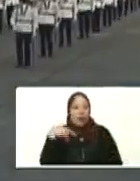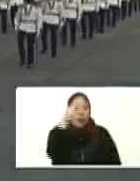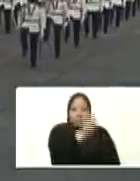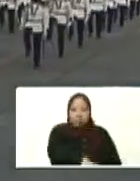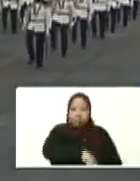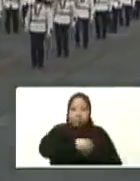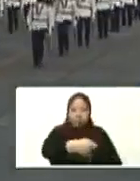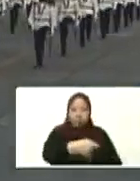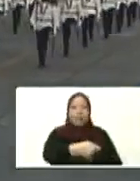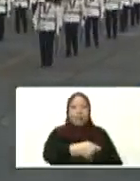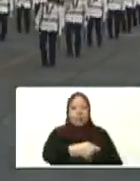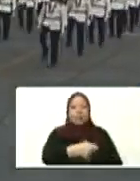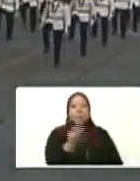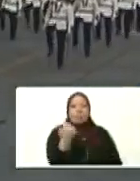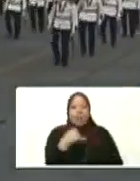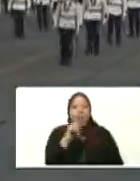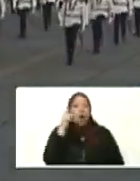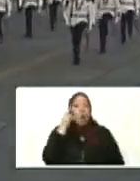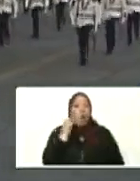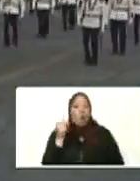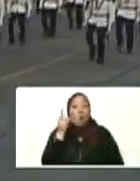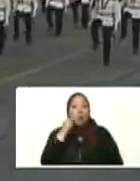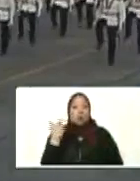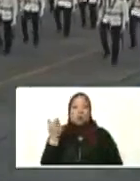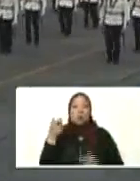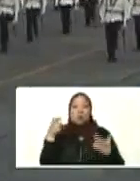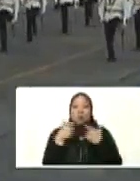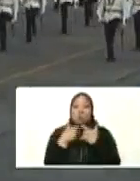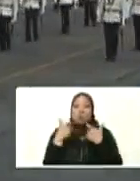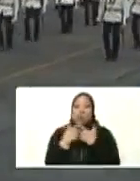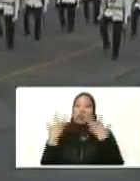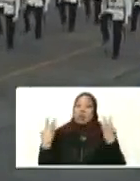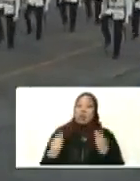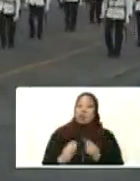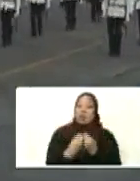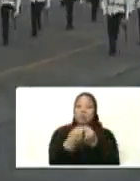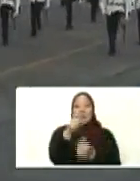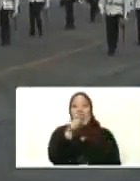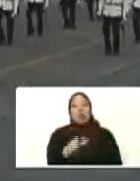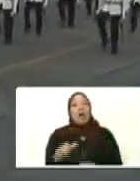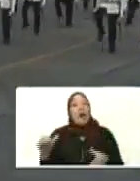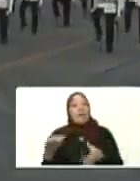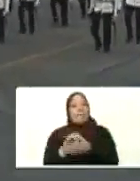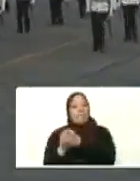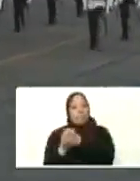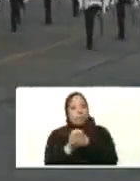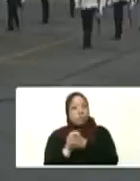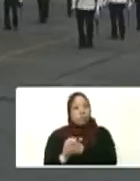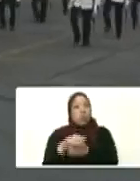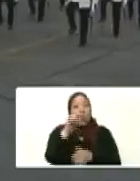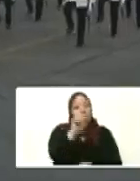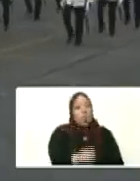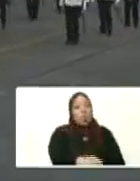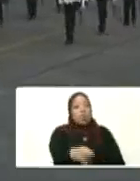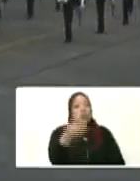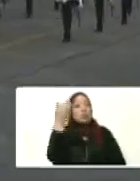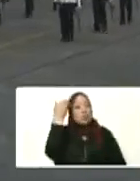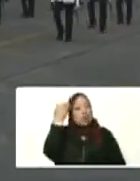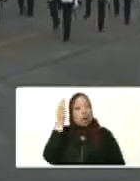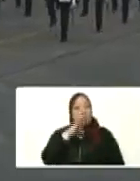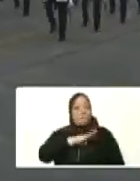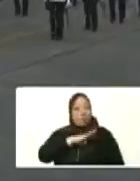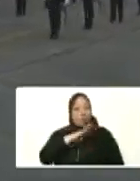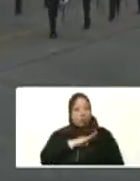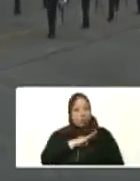Asimismo, trasciende la costumbre de los guerreros que obsequian a sus más allegados subalternos o aliados una espada o sable de su